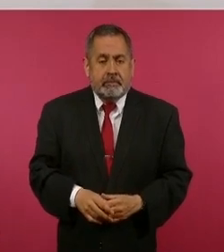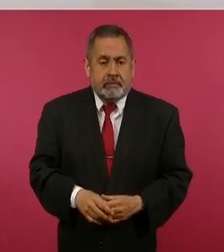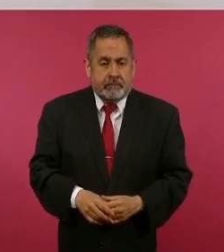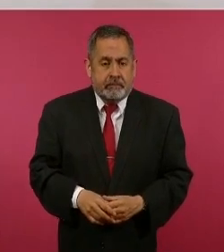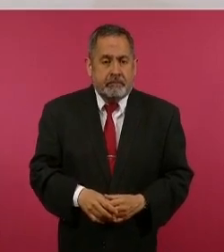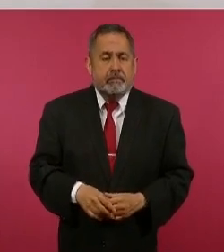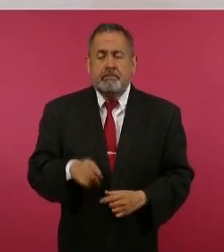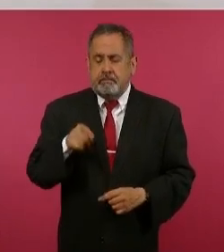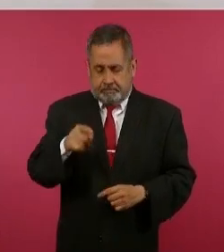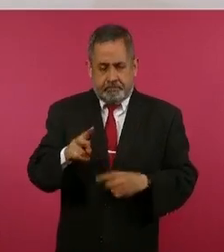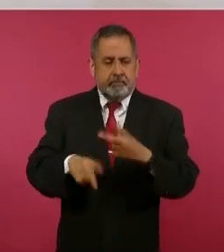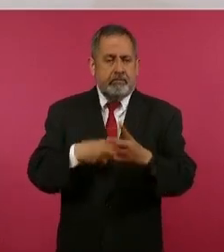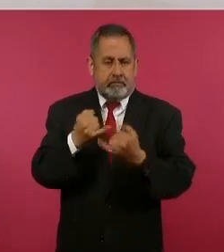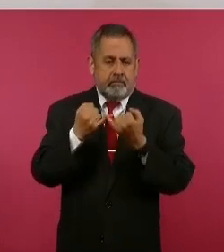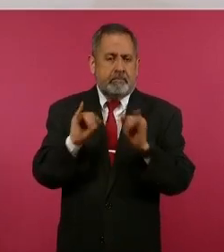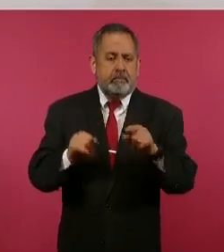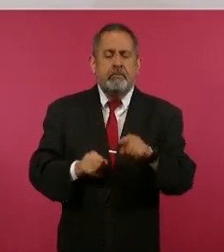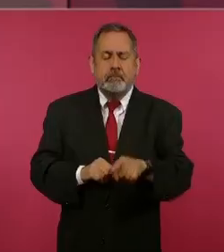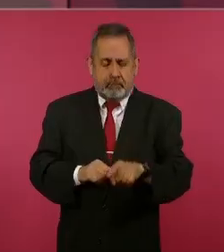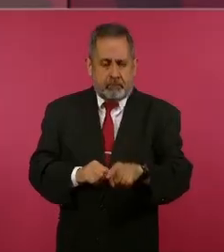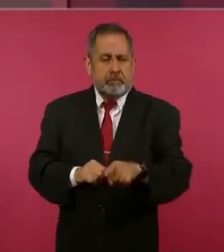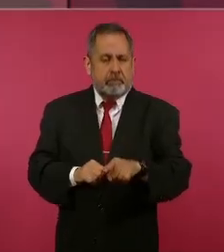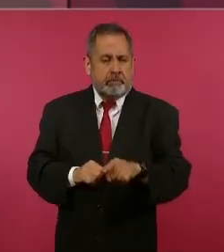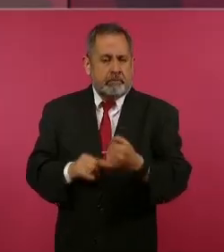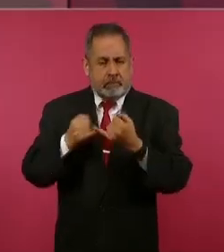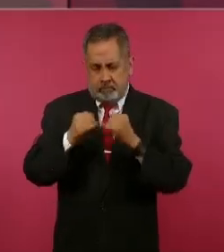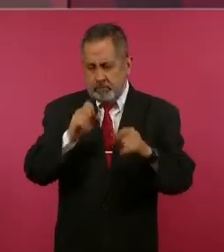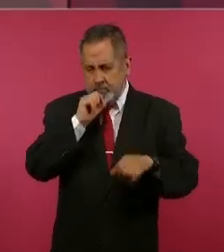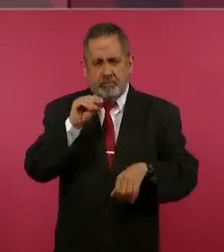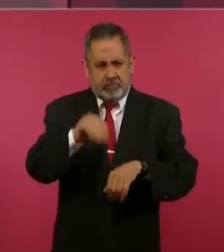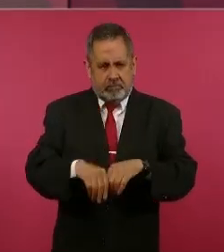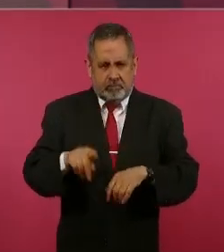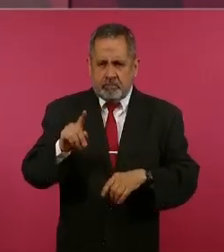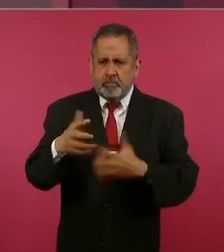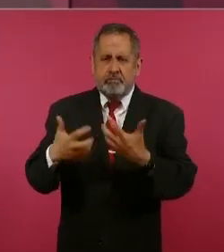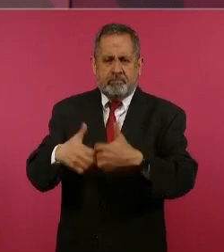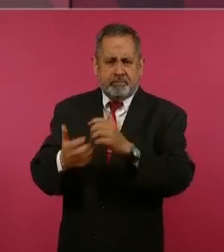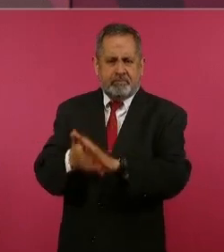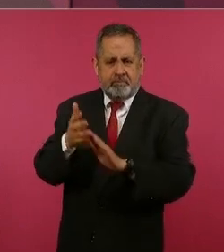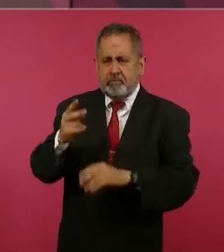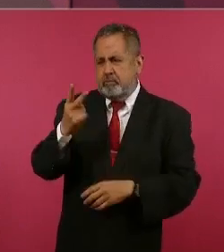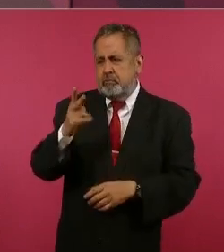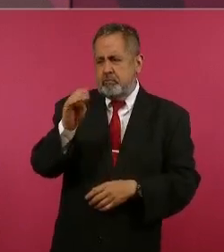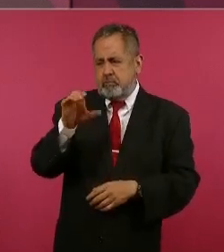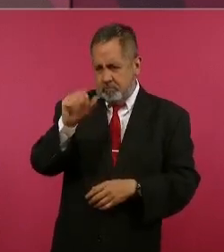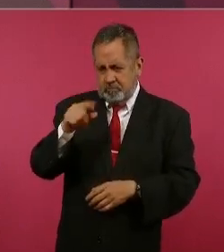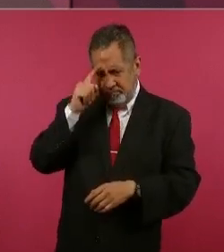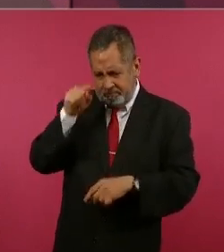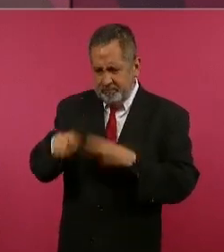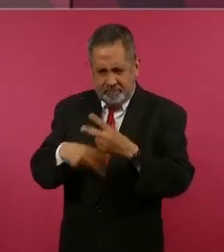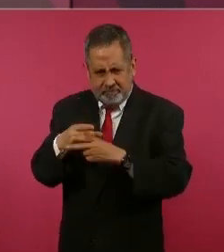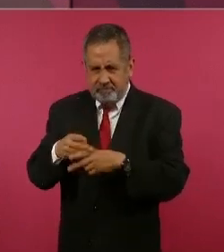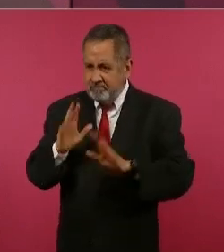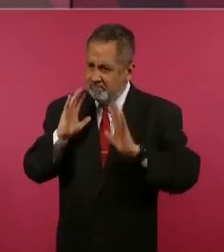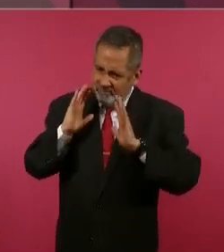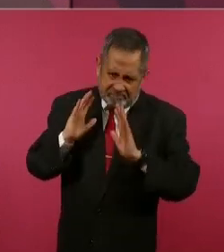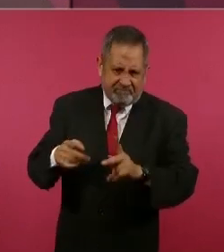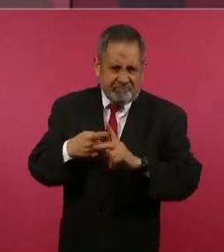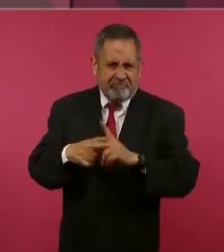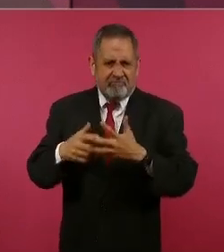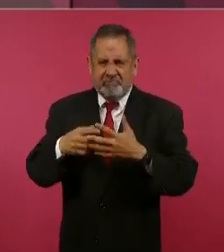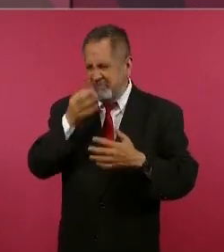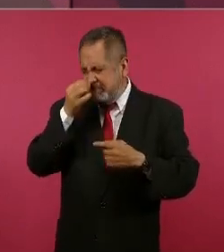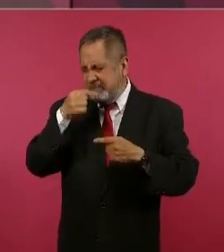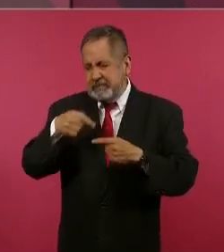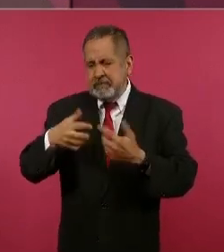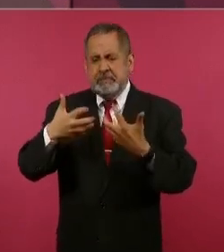Y esa la vamos a inaugurar también, la refinería de Dos Bocas. Ya está a